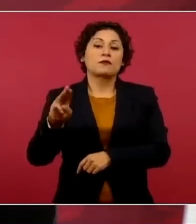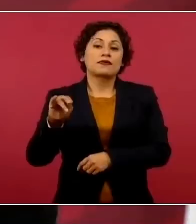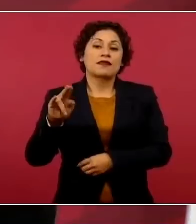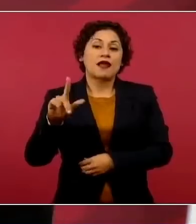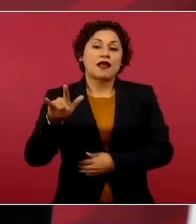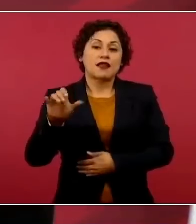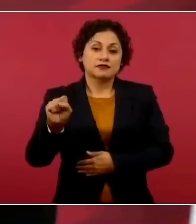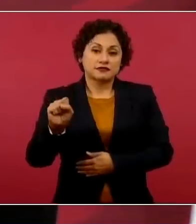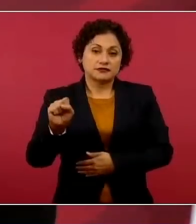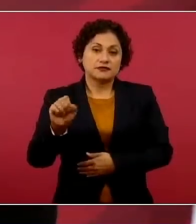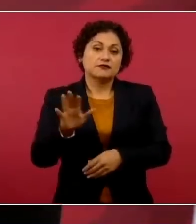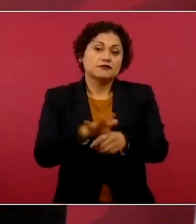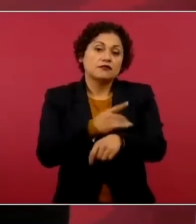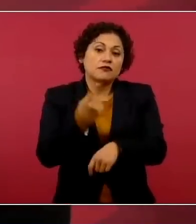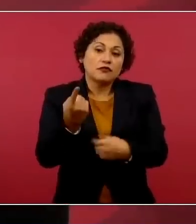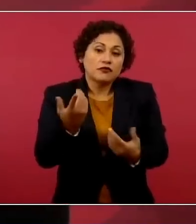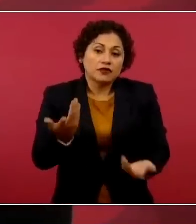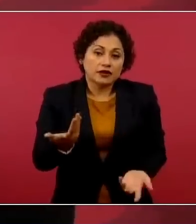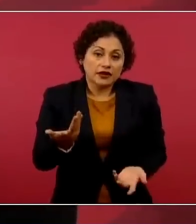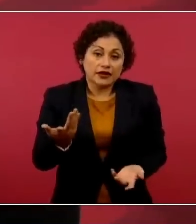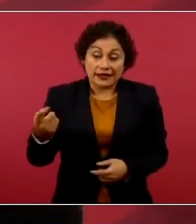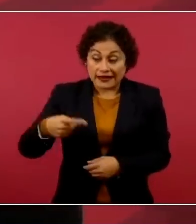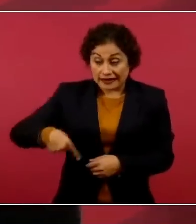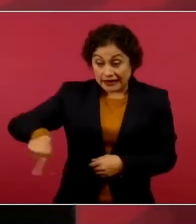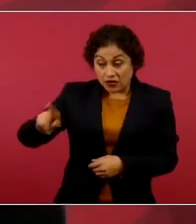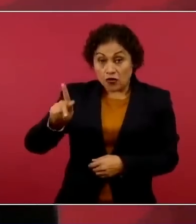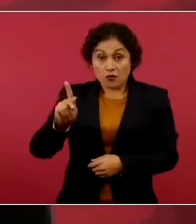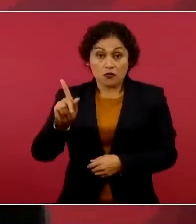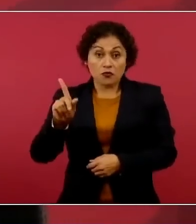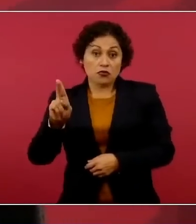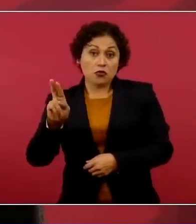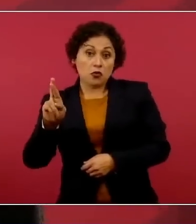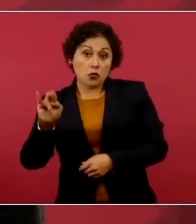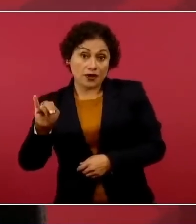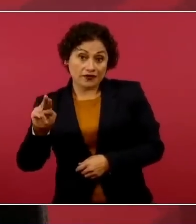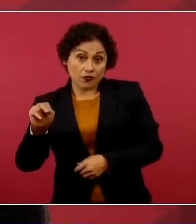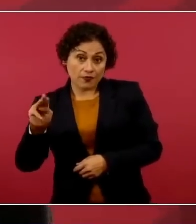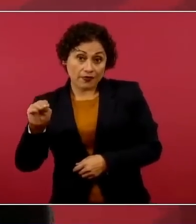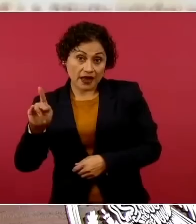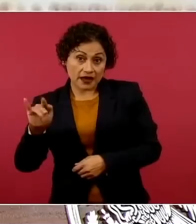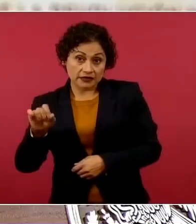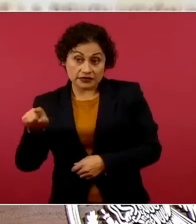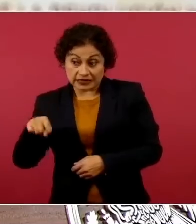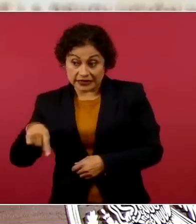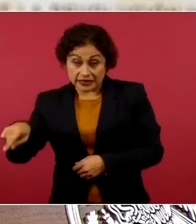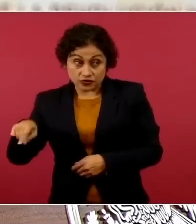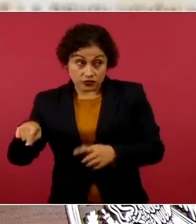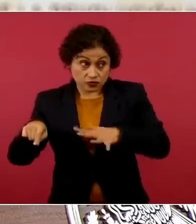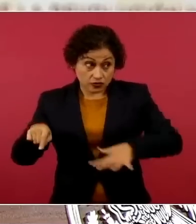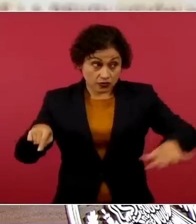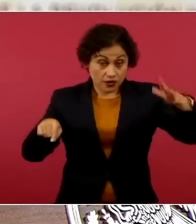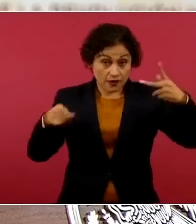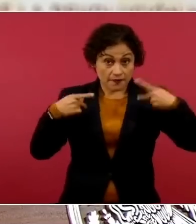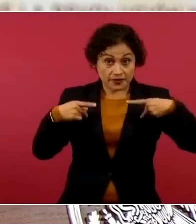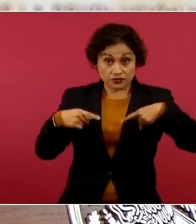porque no eran electos por el pueblo, sino eran